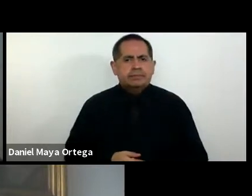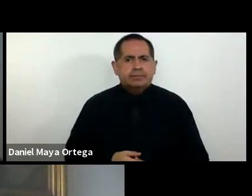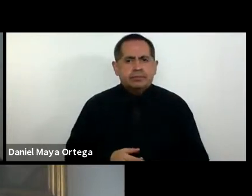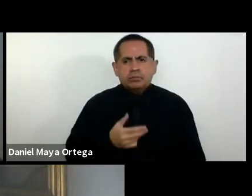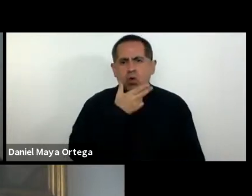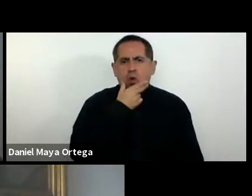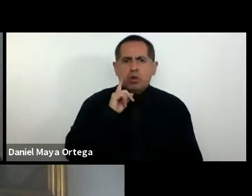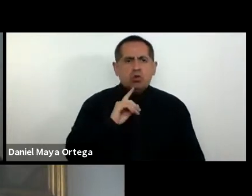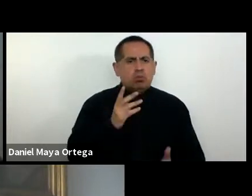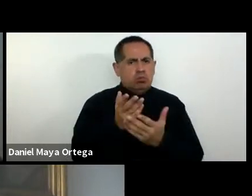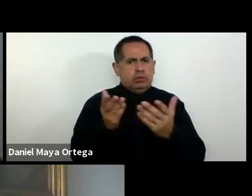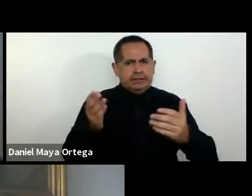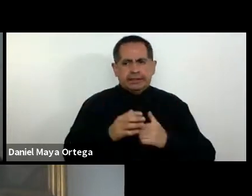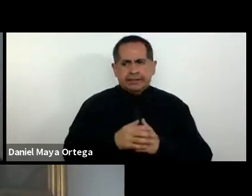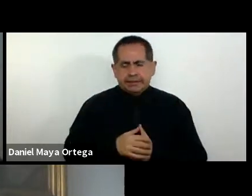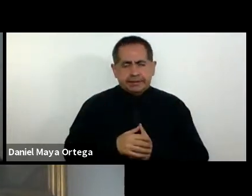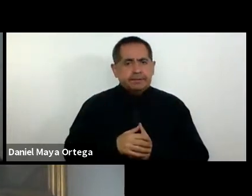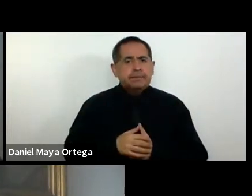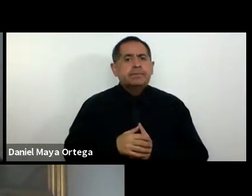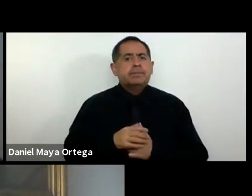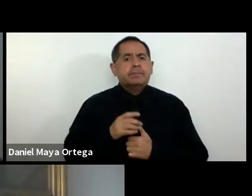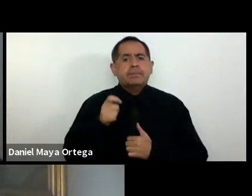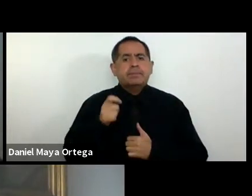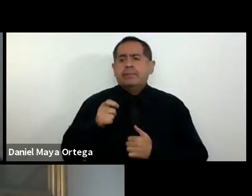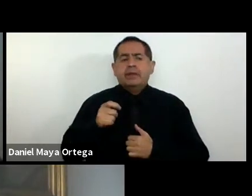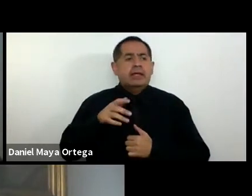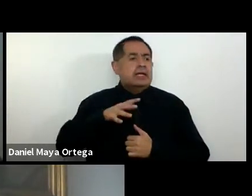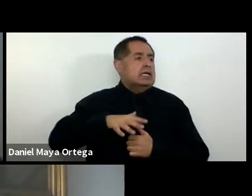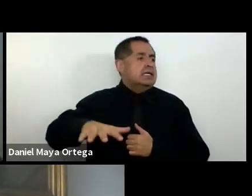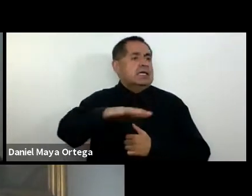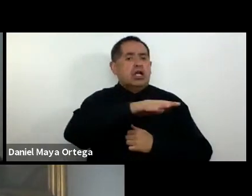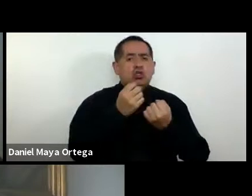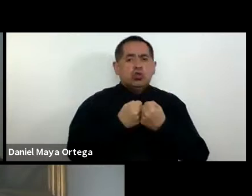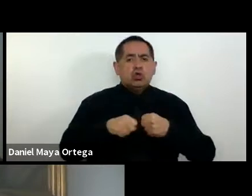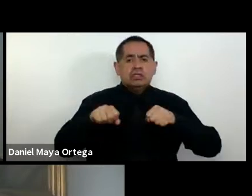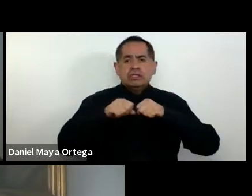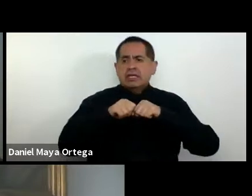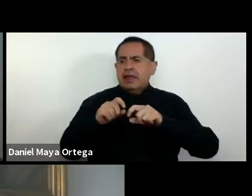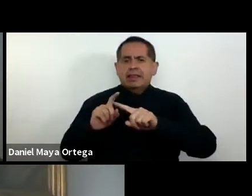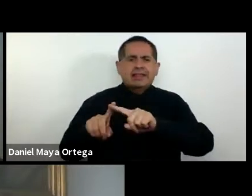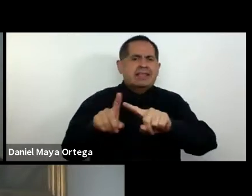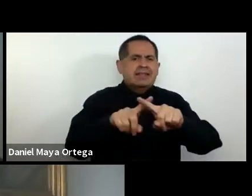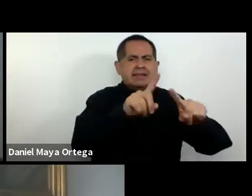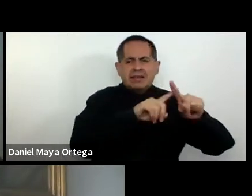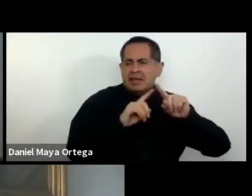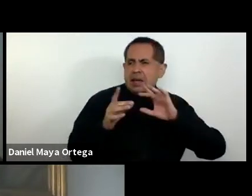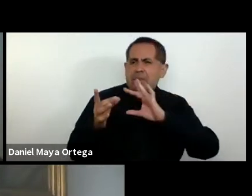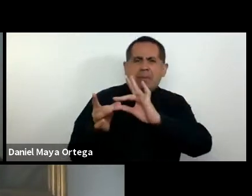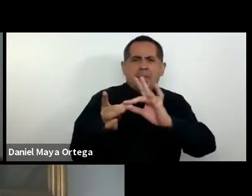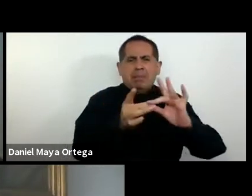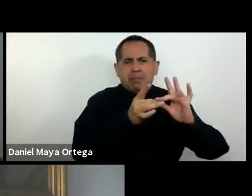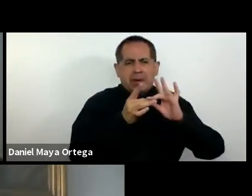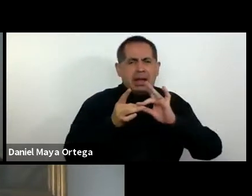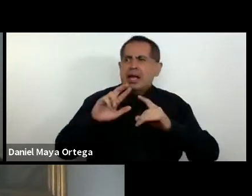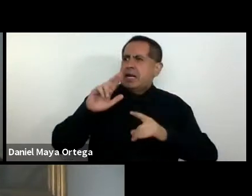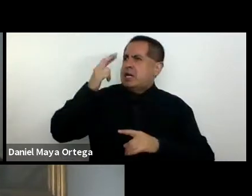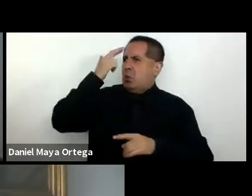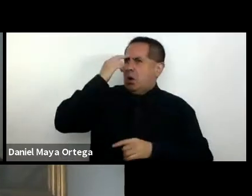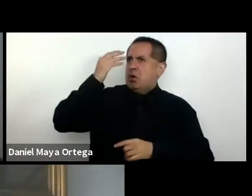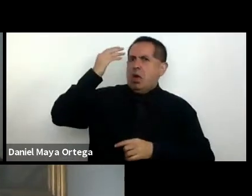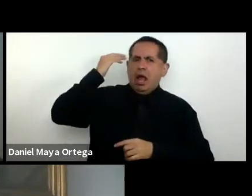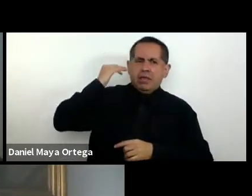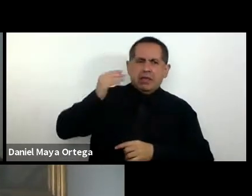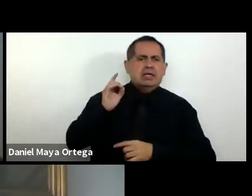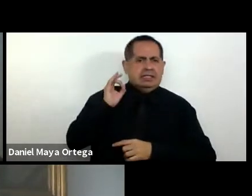caballeros, el tejido social se entreteje para generar recuerdos de épocas y retos